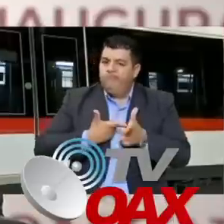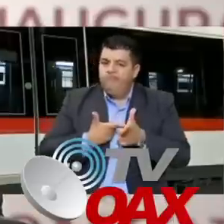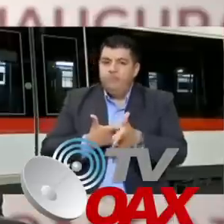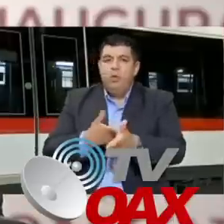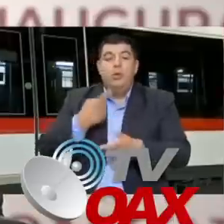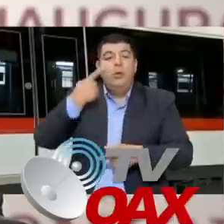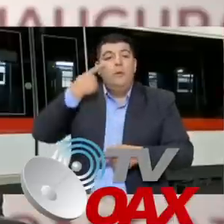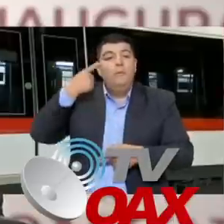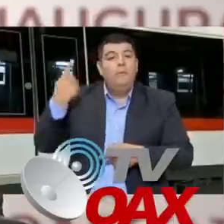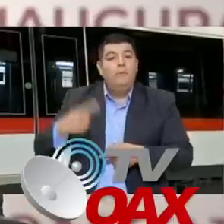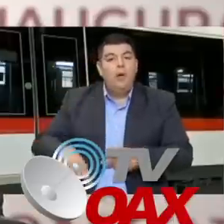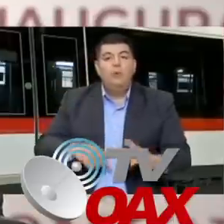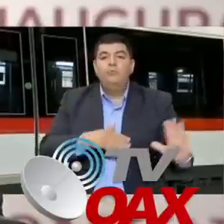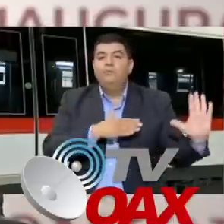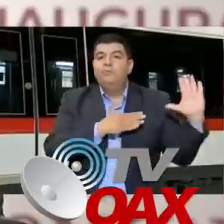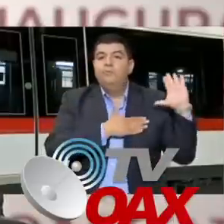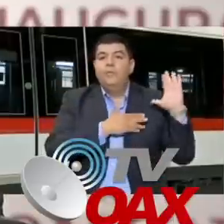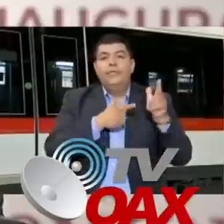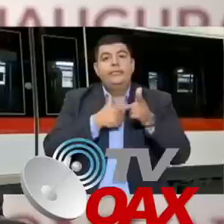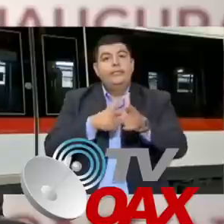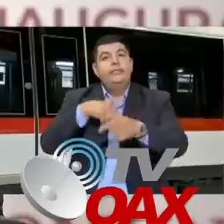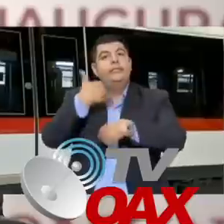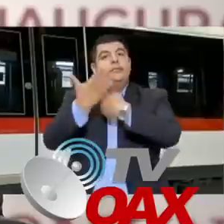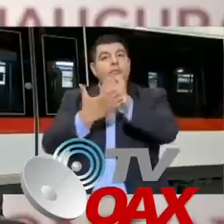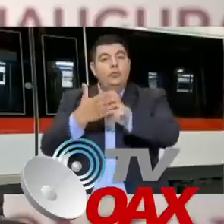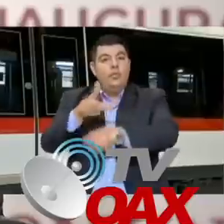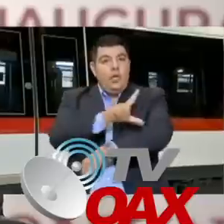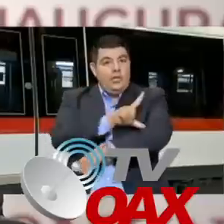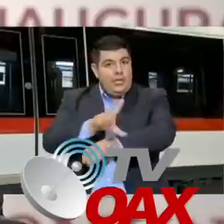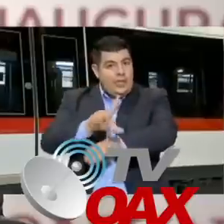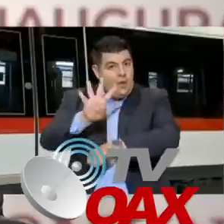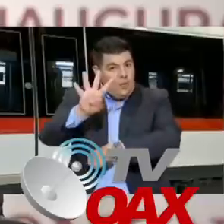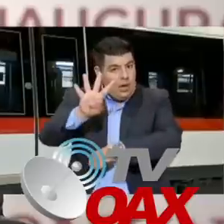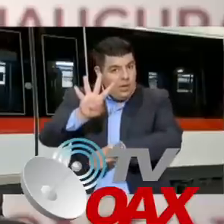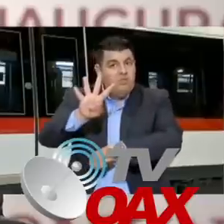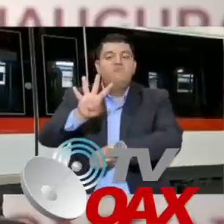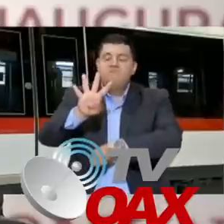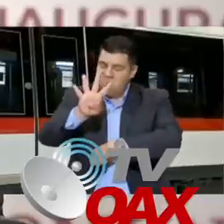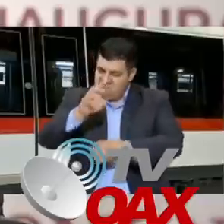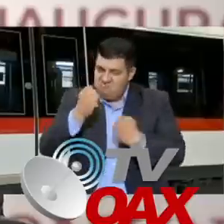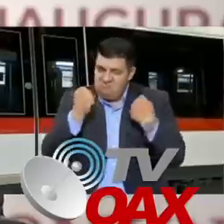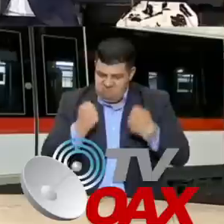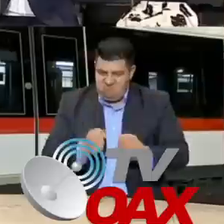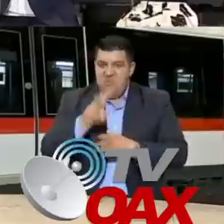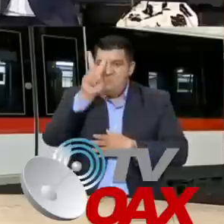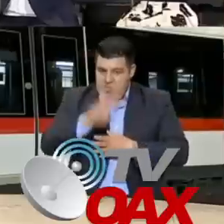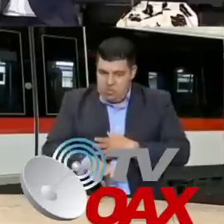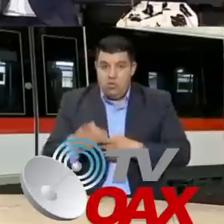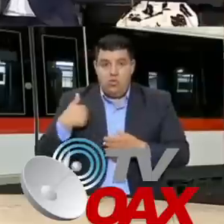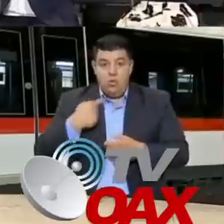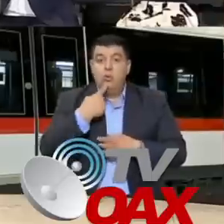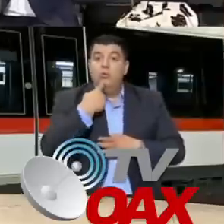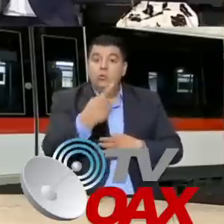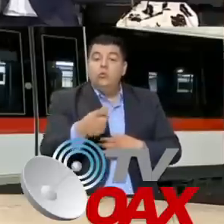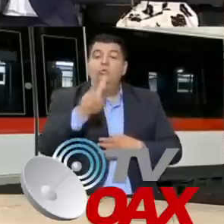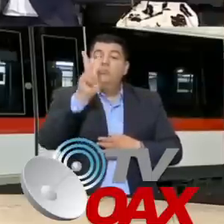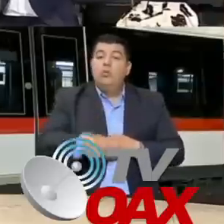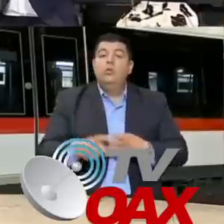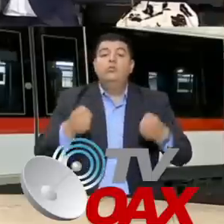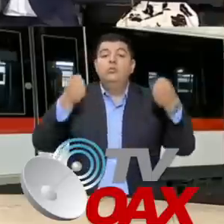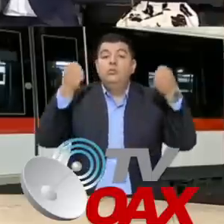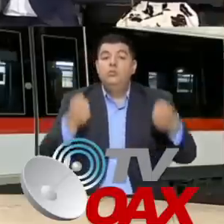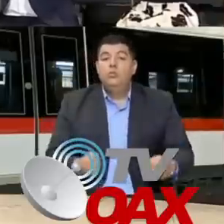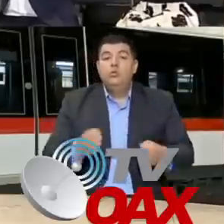construir la línea 4. A eso vengo. A decirle al gobernador que vamos a